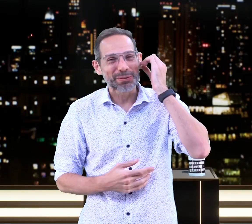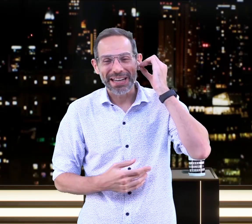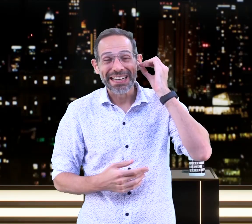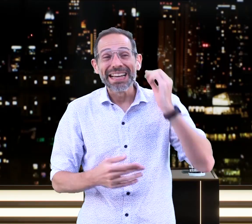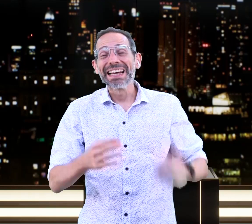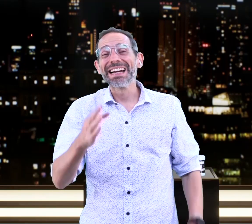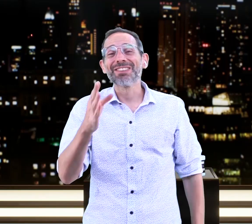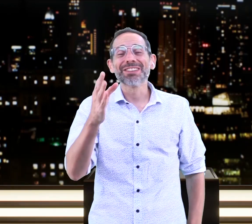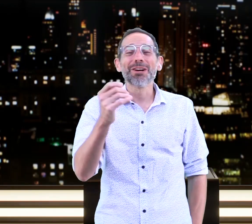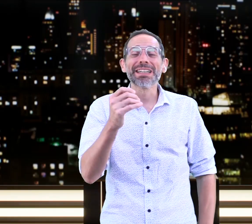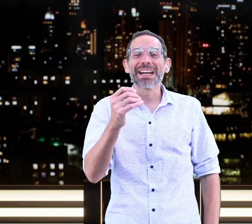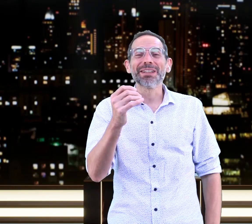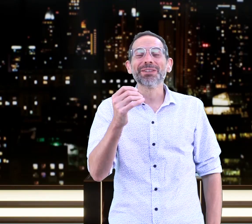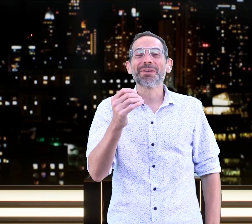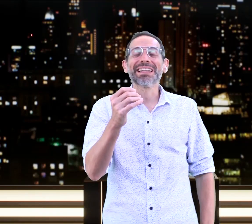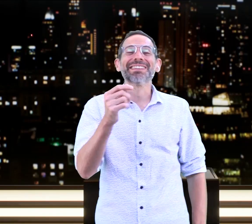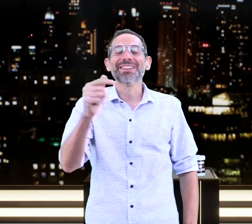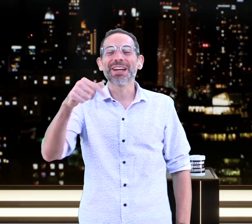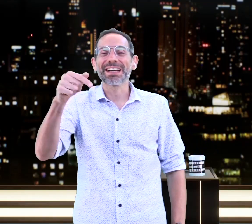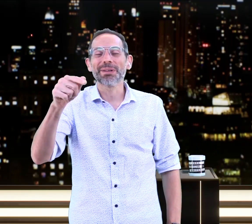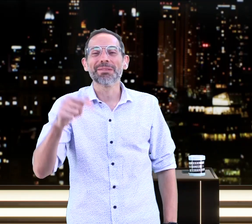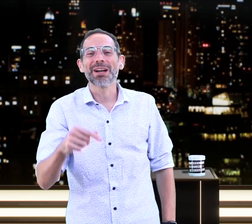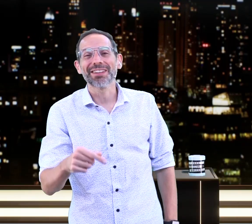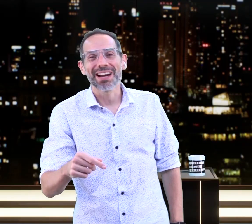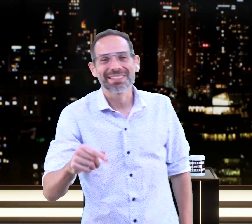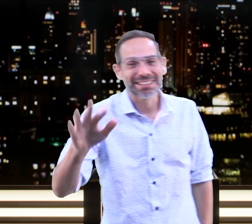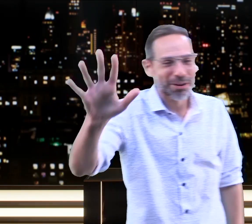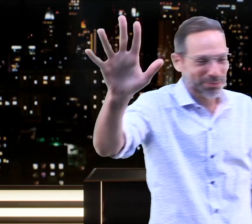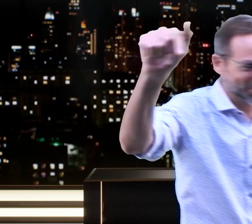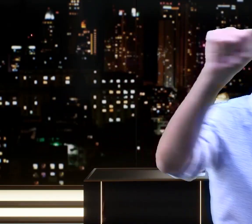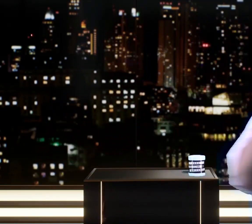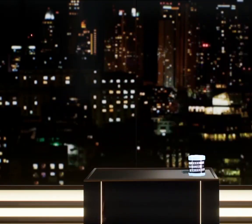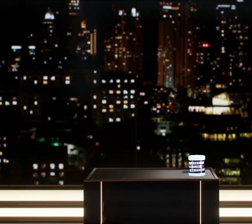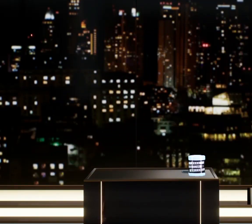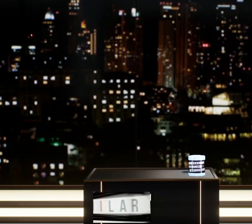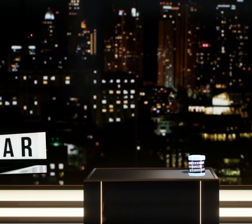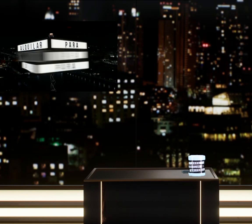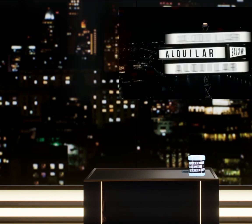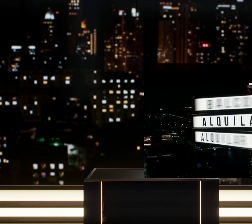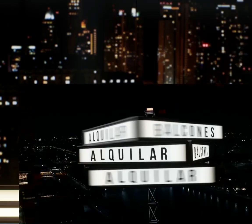no me ayuden. Nos encontramos mañana, 21:45, la red pretendió la serie de la fecha.